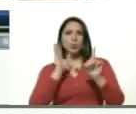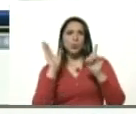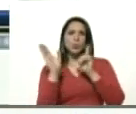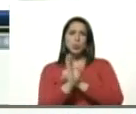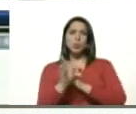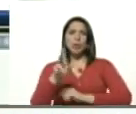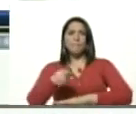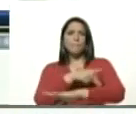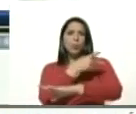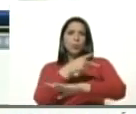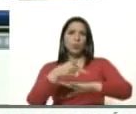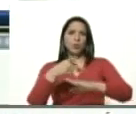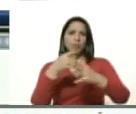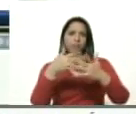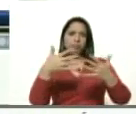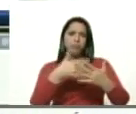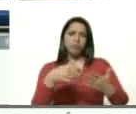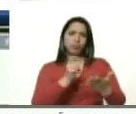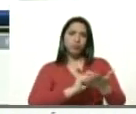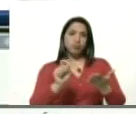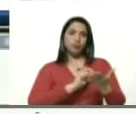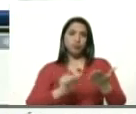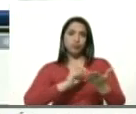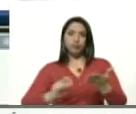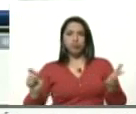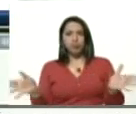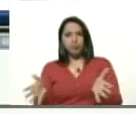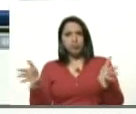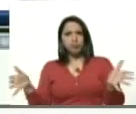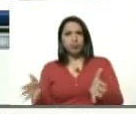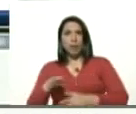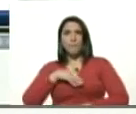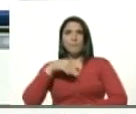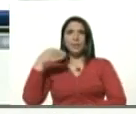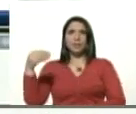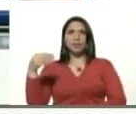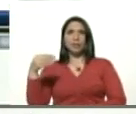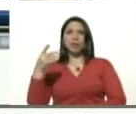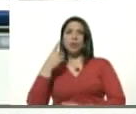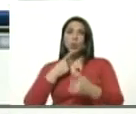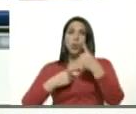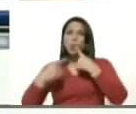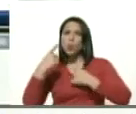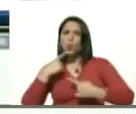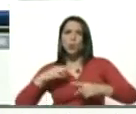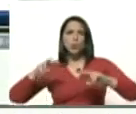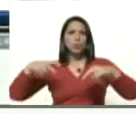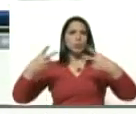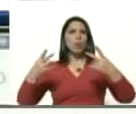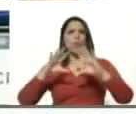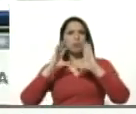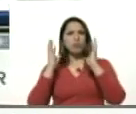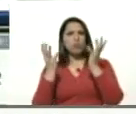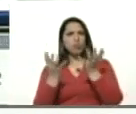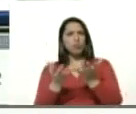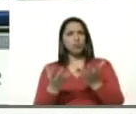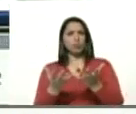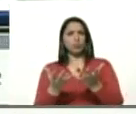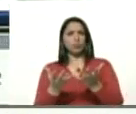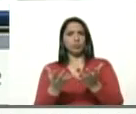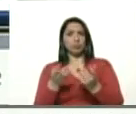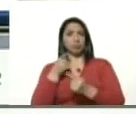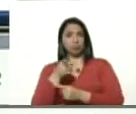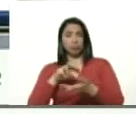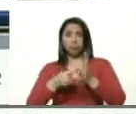la poesía, es la escritura, es la motivación espiritual, son los colores, es el nuevo mundo, chicos. Ha sido